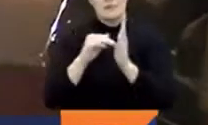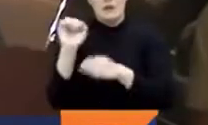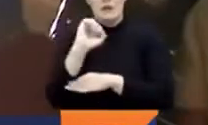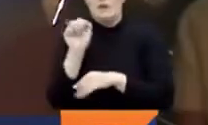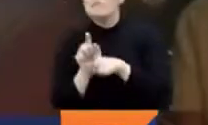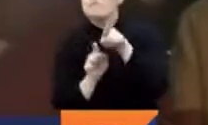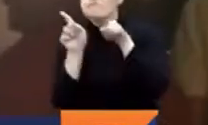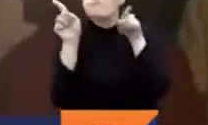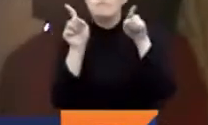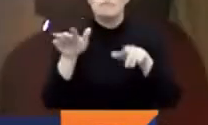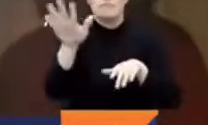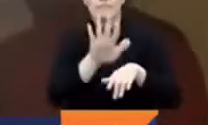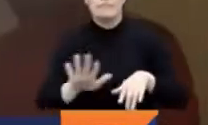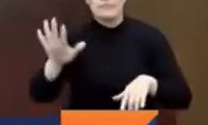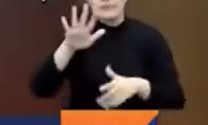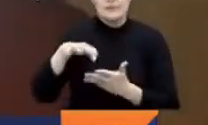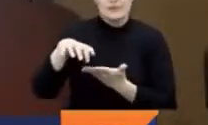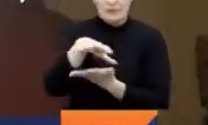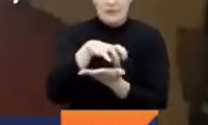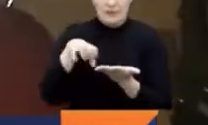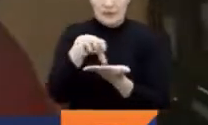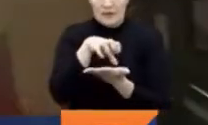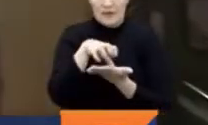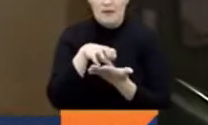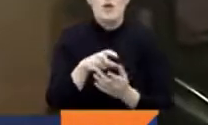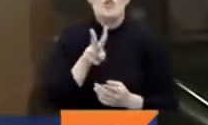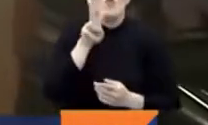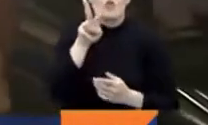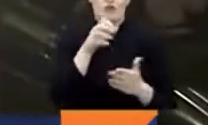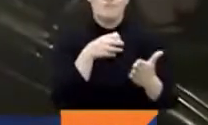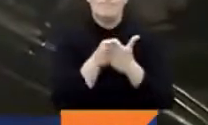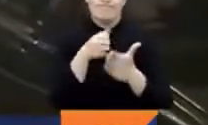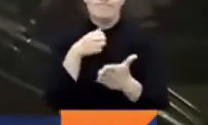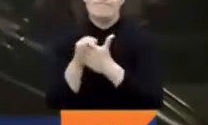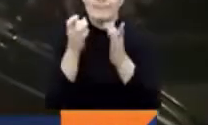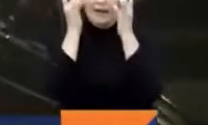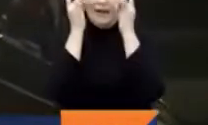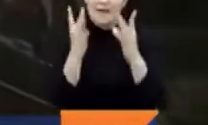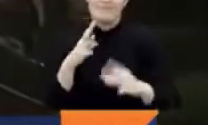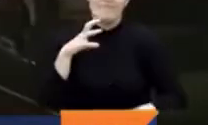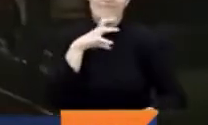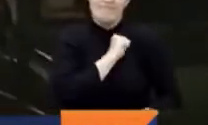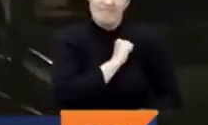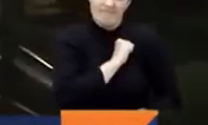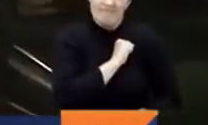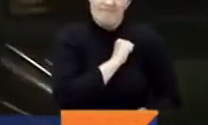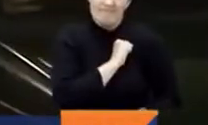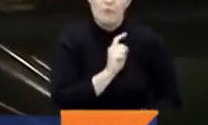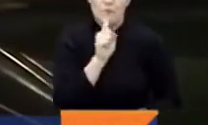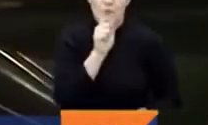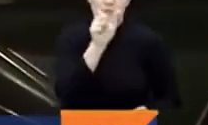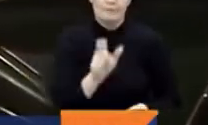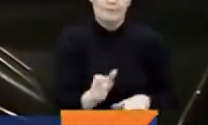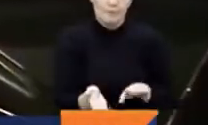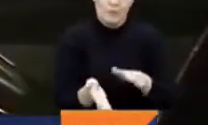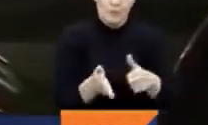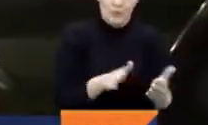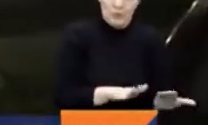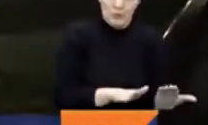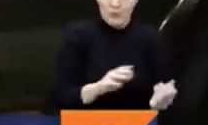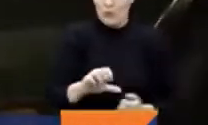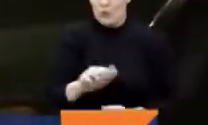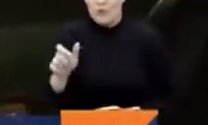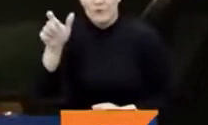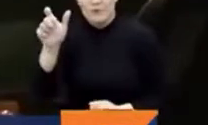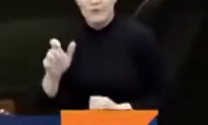de Santander. Por otra parte, se reportaron 2 accidentes de gravedad que dejaron lastimosamente como saldo una persona fallecida y otra